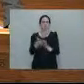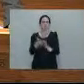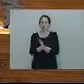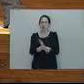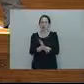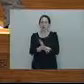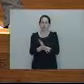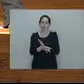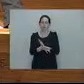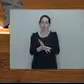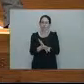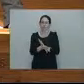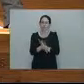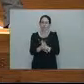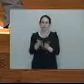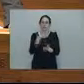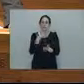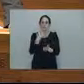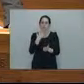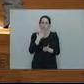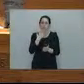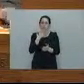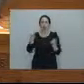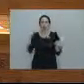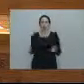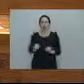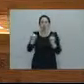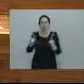carece sentido el que se pueda facilitar el ejercicio de acciones